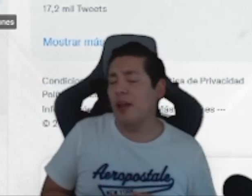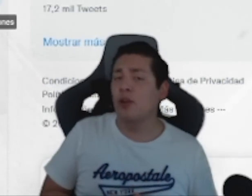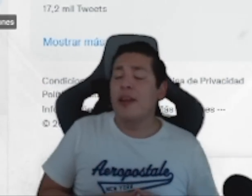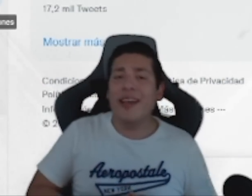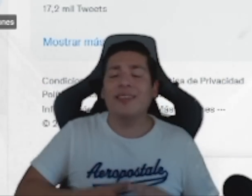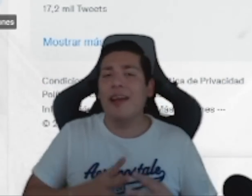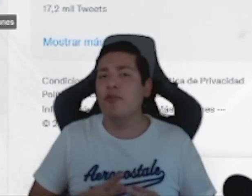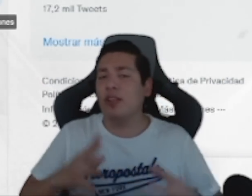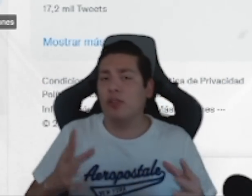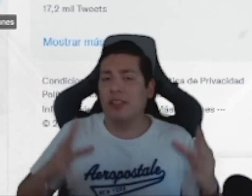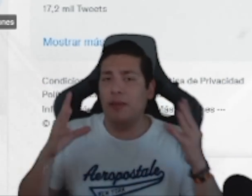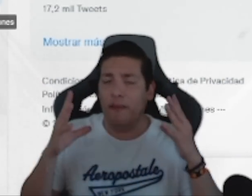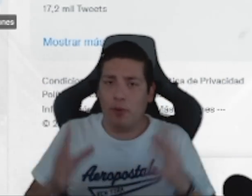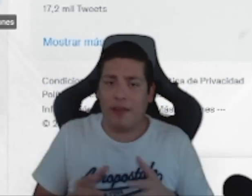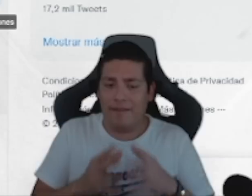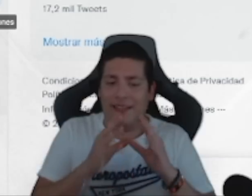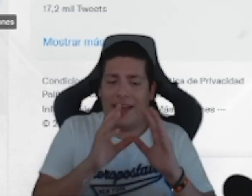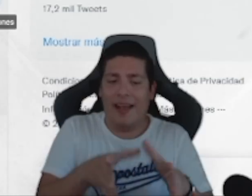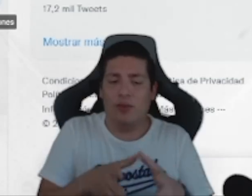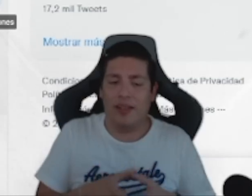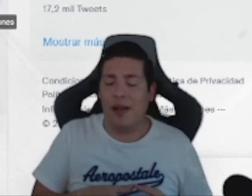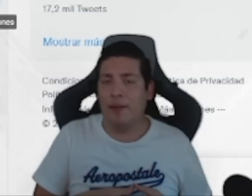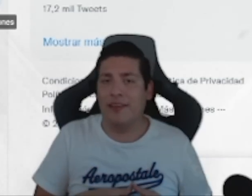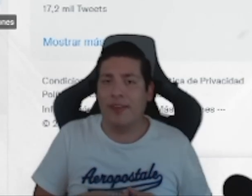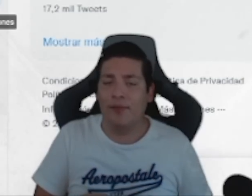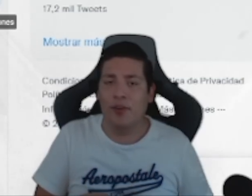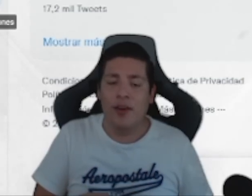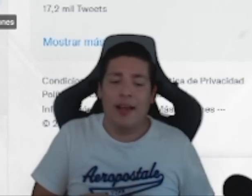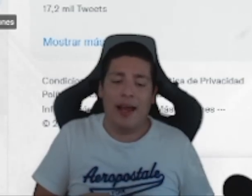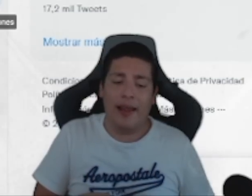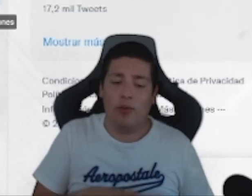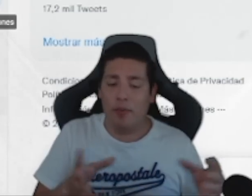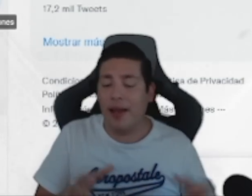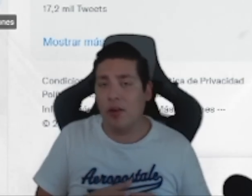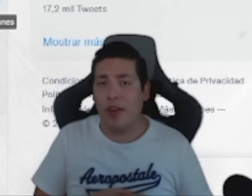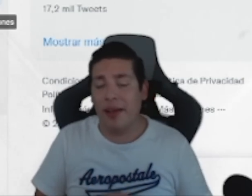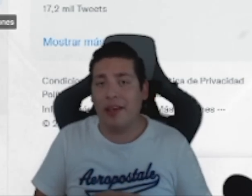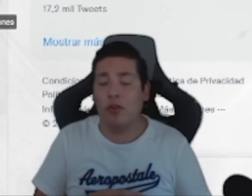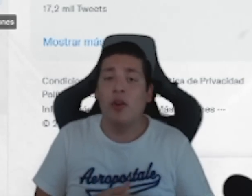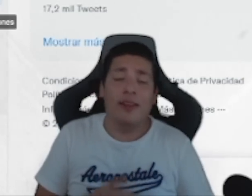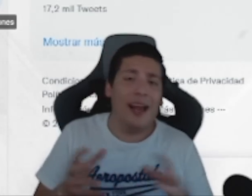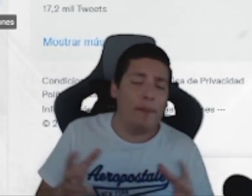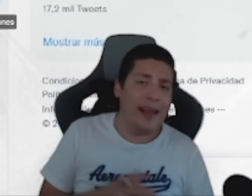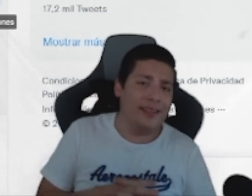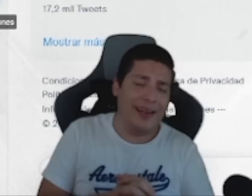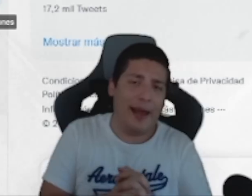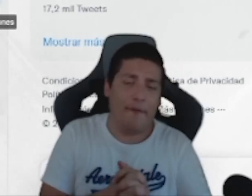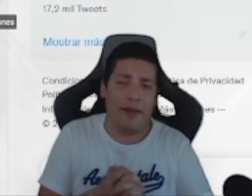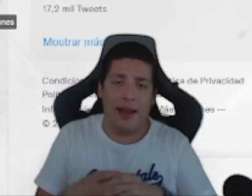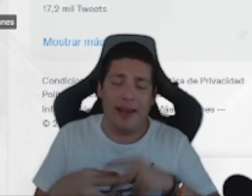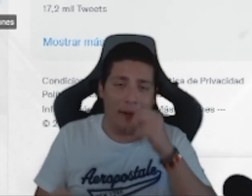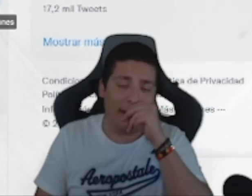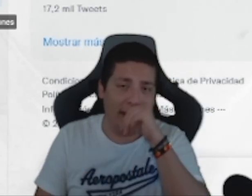muy acotado y es que hay muchas cosas más importantes que esto que está presentando el gobierno de México. Tal parece